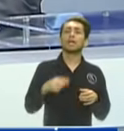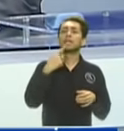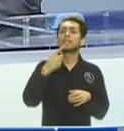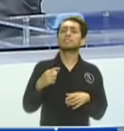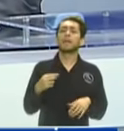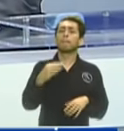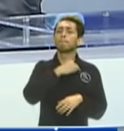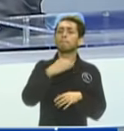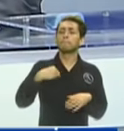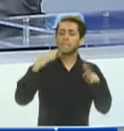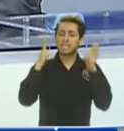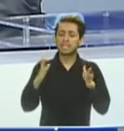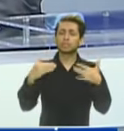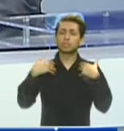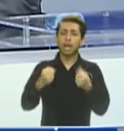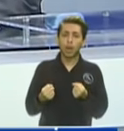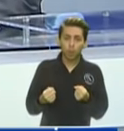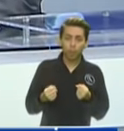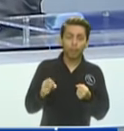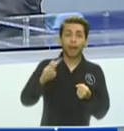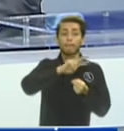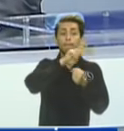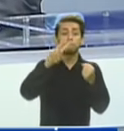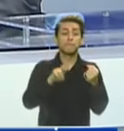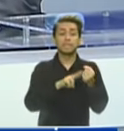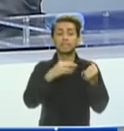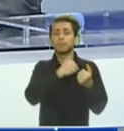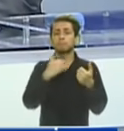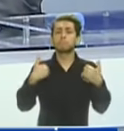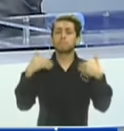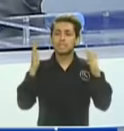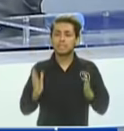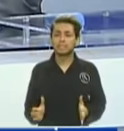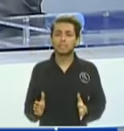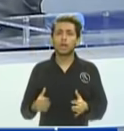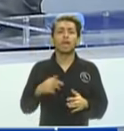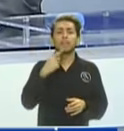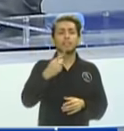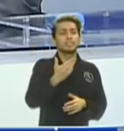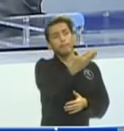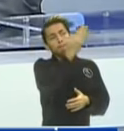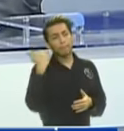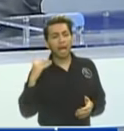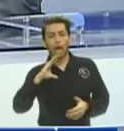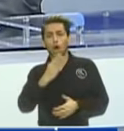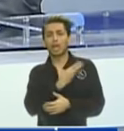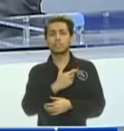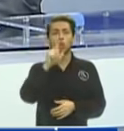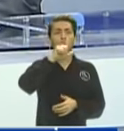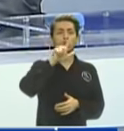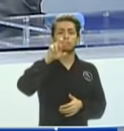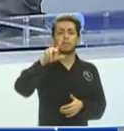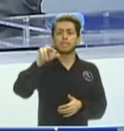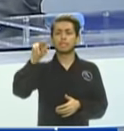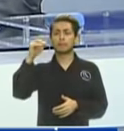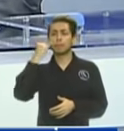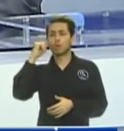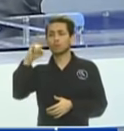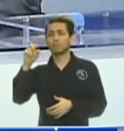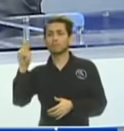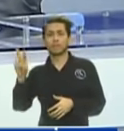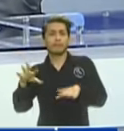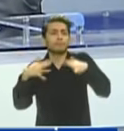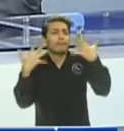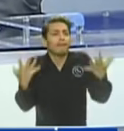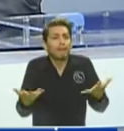viceministros están siendo citados al Congreso de la República lunes, martes, miércoles, jueves y viernes. Pues anuncio que mañana no